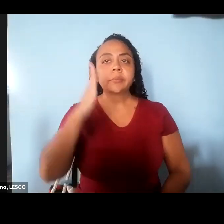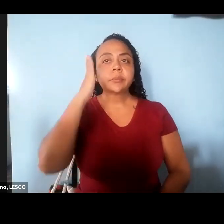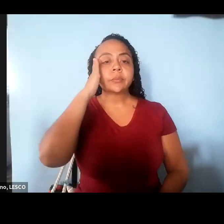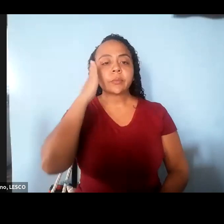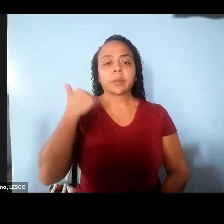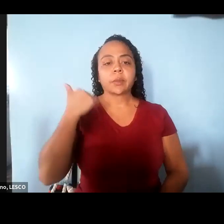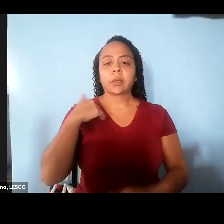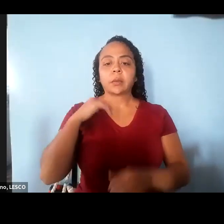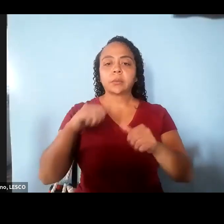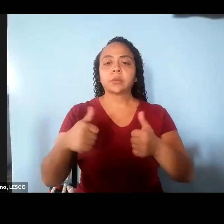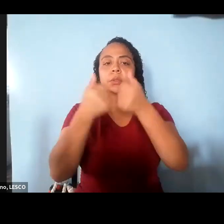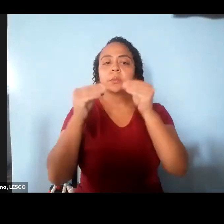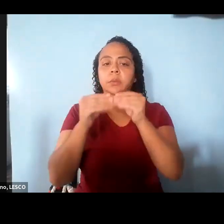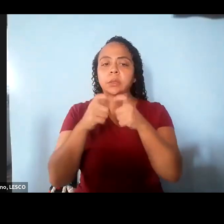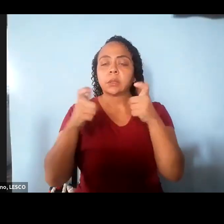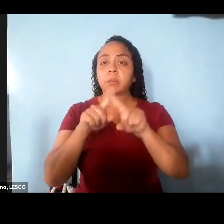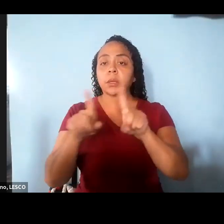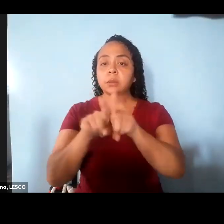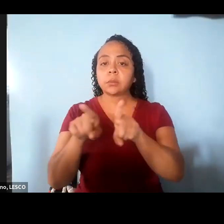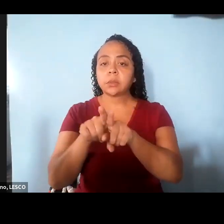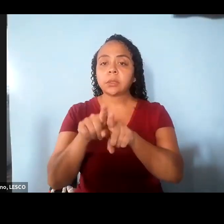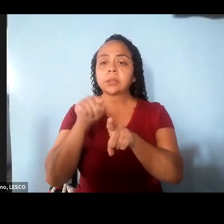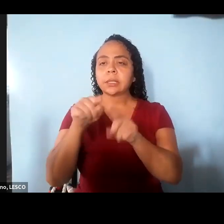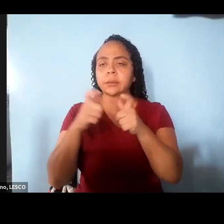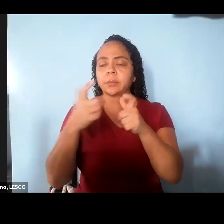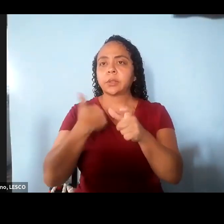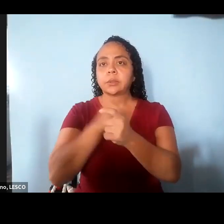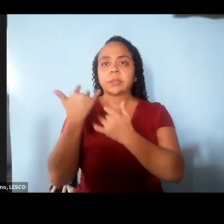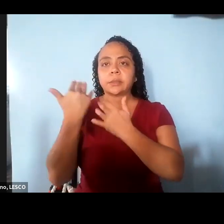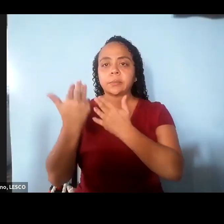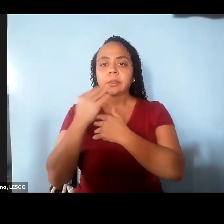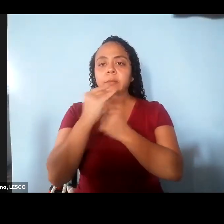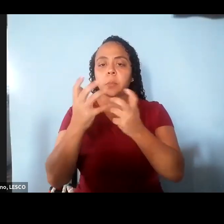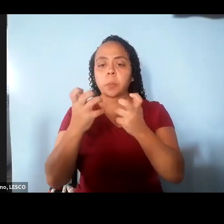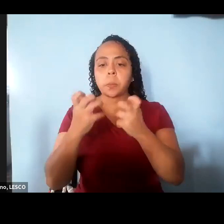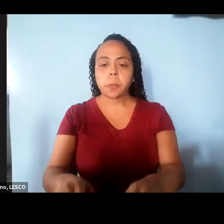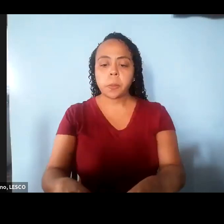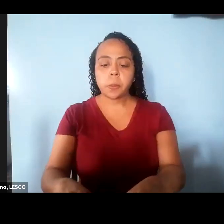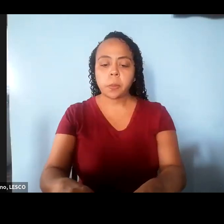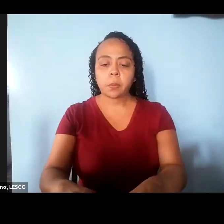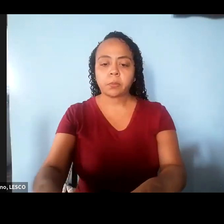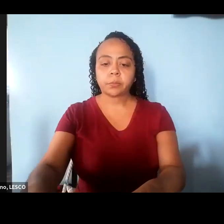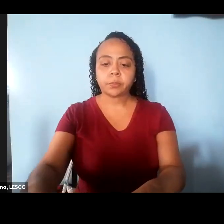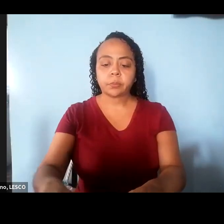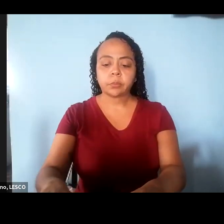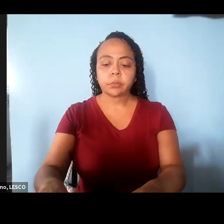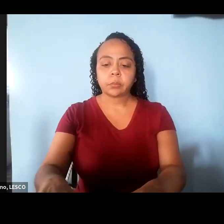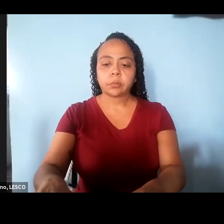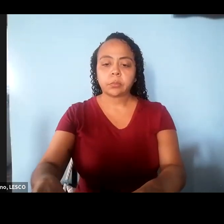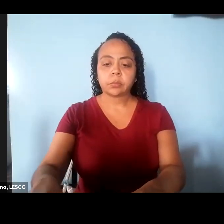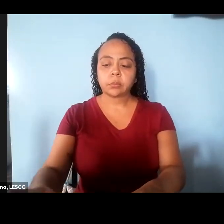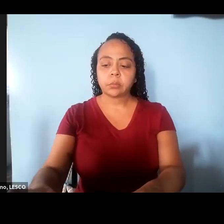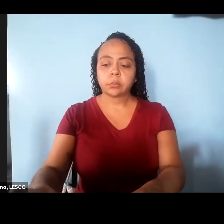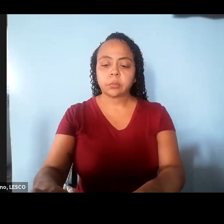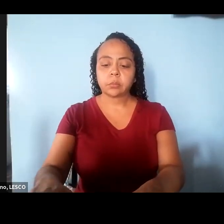reto mayúsculo pero también de ese tamaño es nuestra esperanza en nuestras ganas por construir sociedades resilientes a desastres y